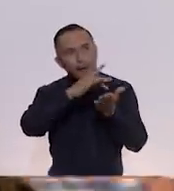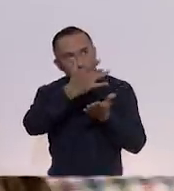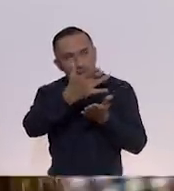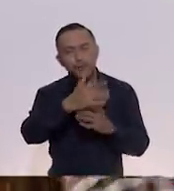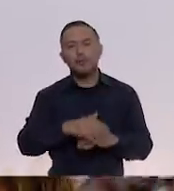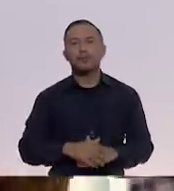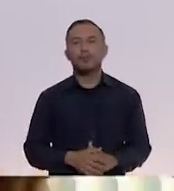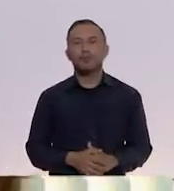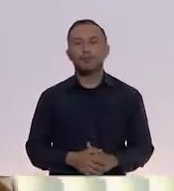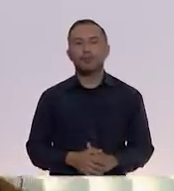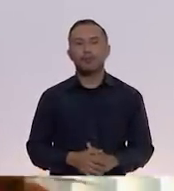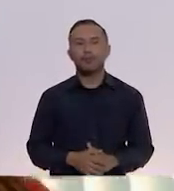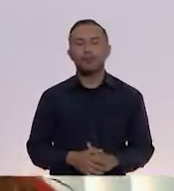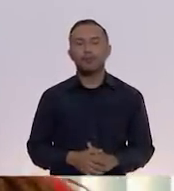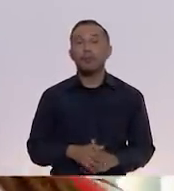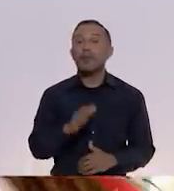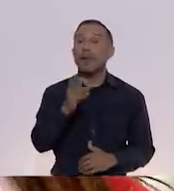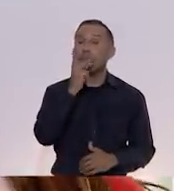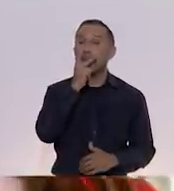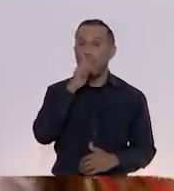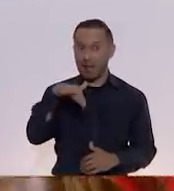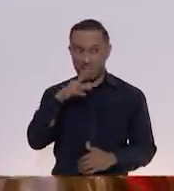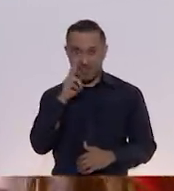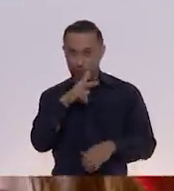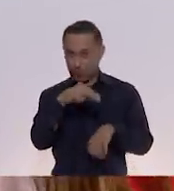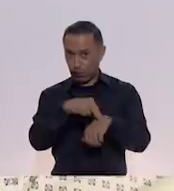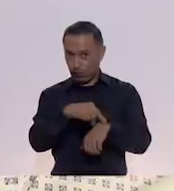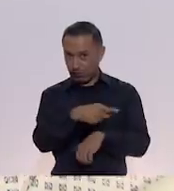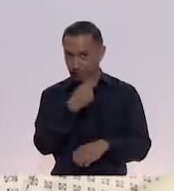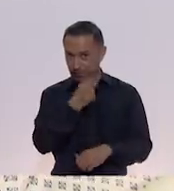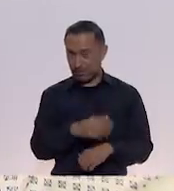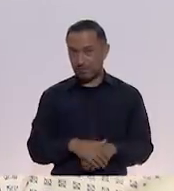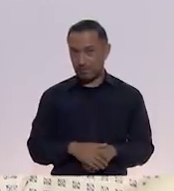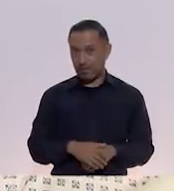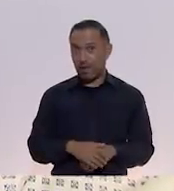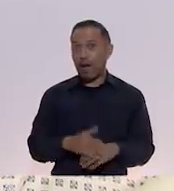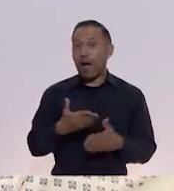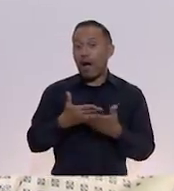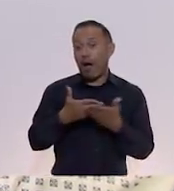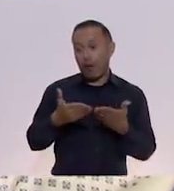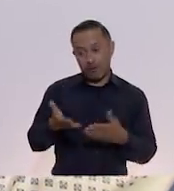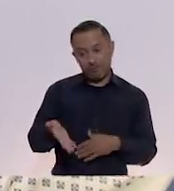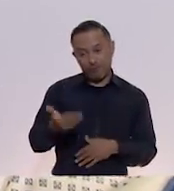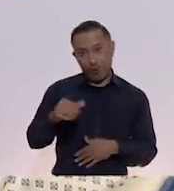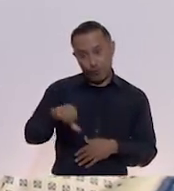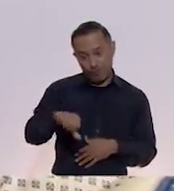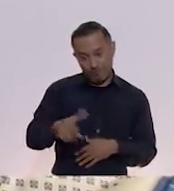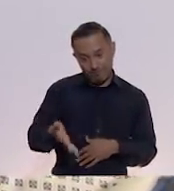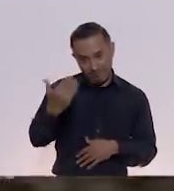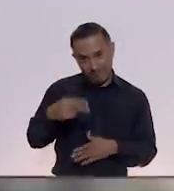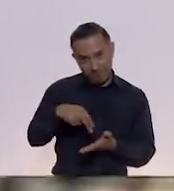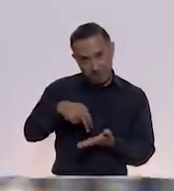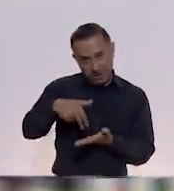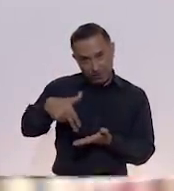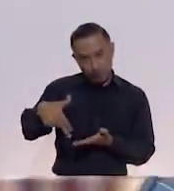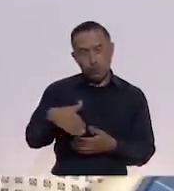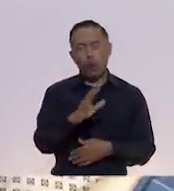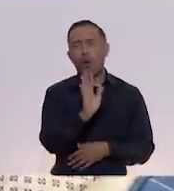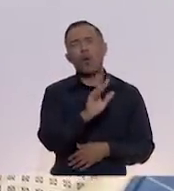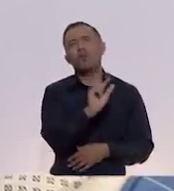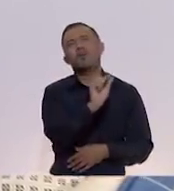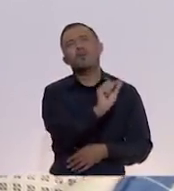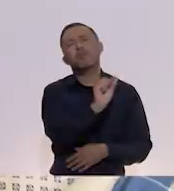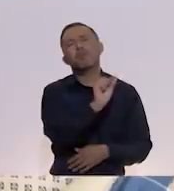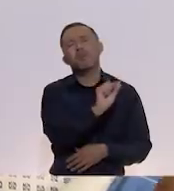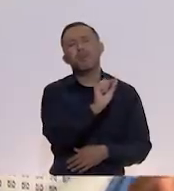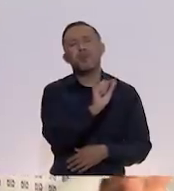Bueno, papá, pues ya escuchaste a la doctora. Ahora sí te toca dar unos pasitos hoy, ¿eh? No, espérame tantito. A mí me